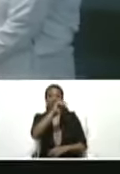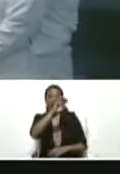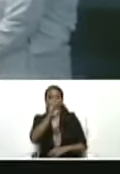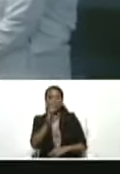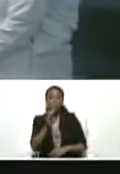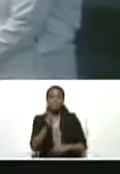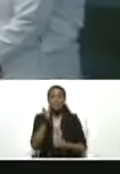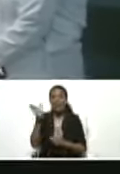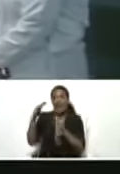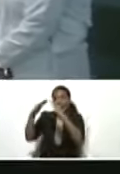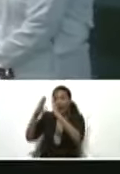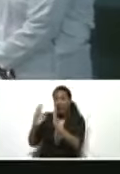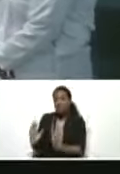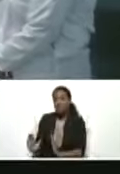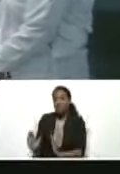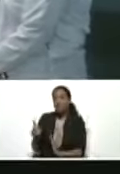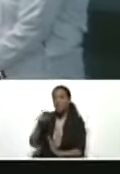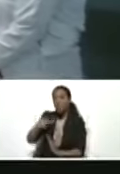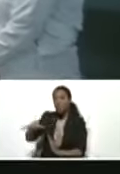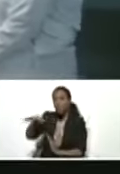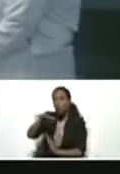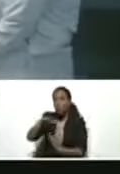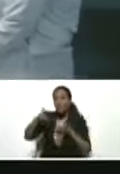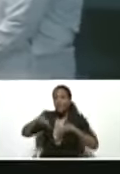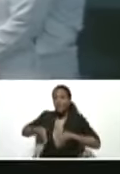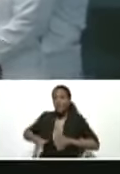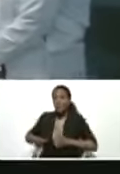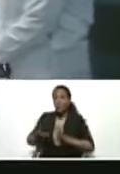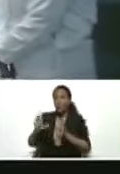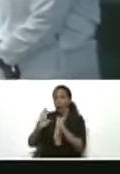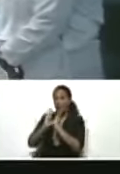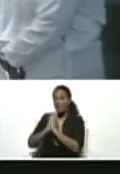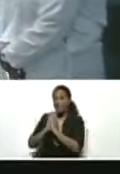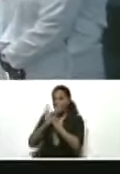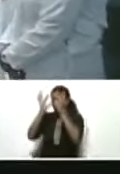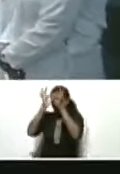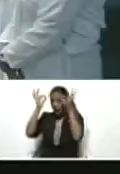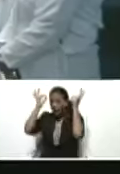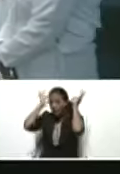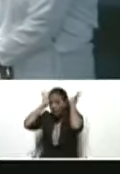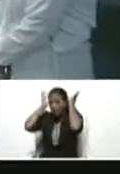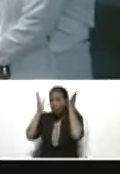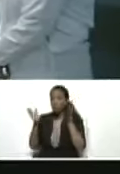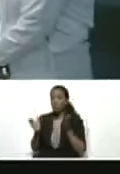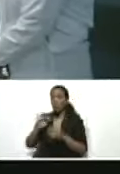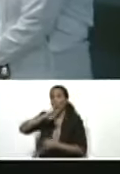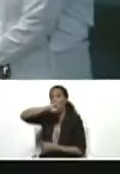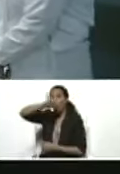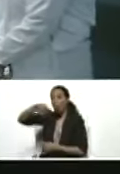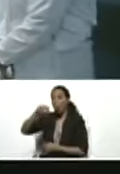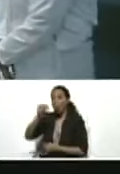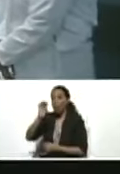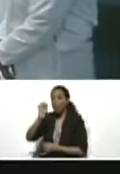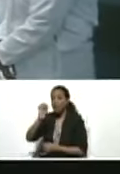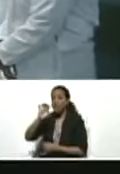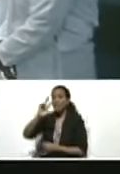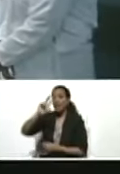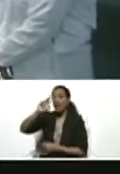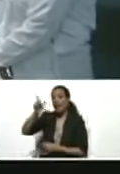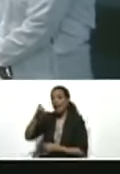de José Gregorio y visitamos a Rafael Rangel entre Santos y sabios y llegamos a entregar un